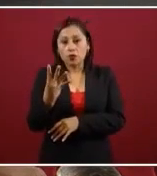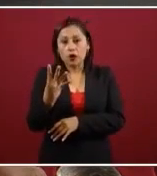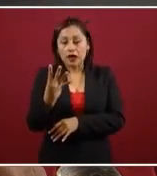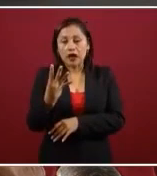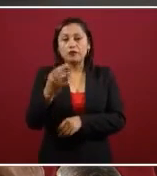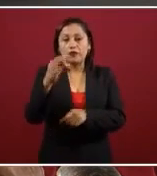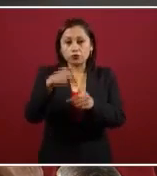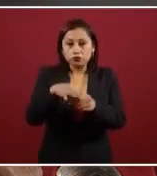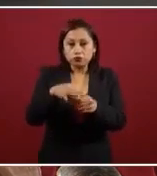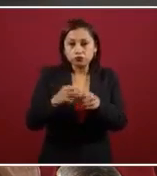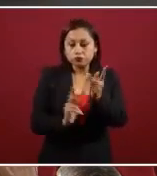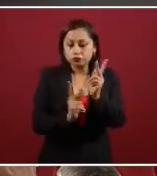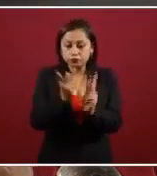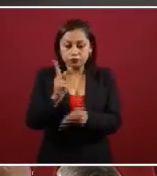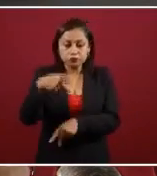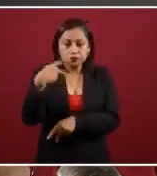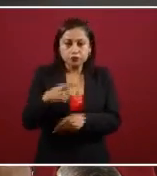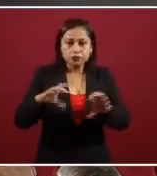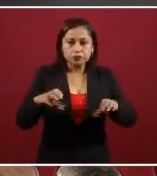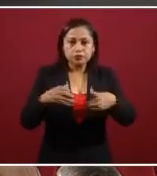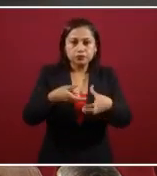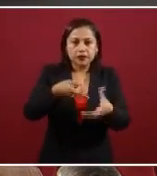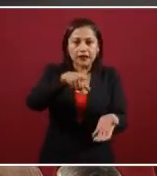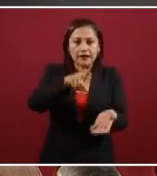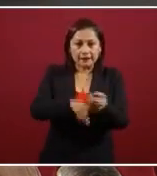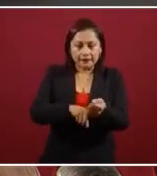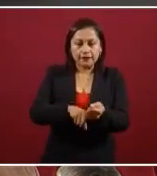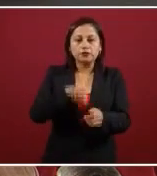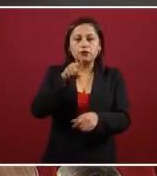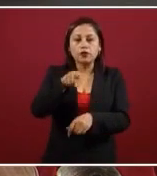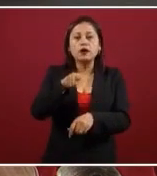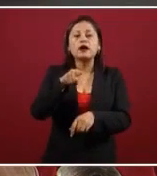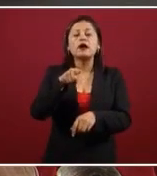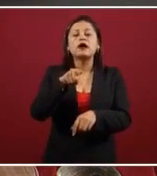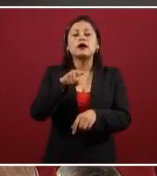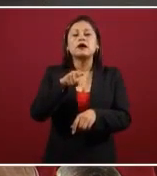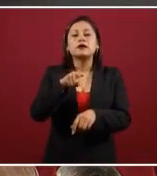tener, viveros comunitarios, hay ya en territorio